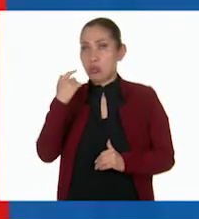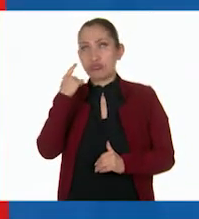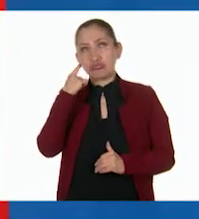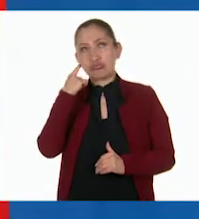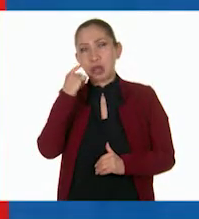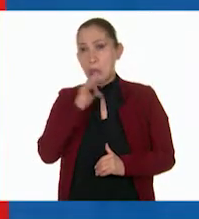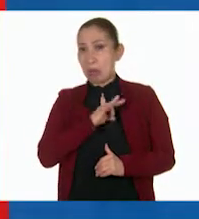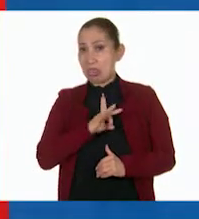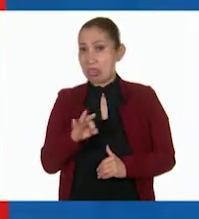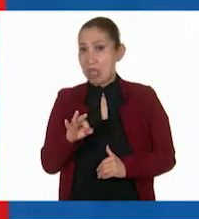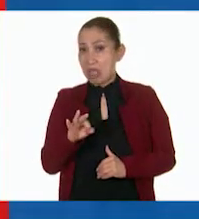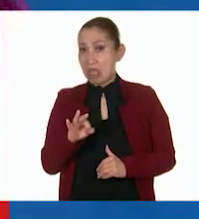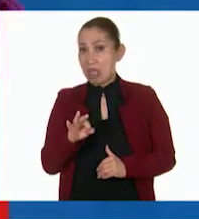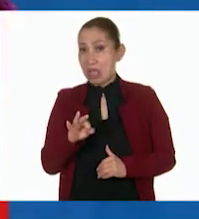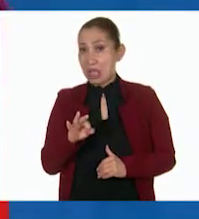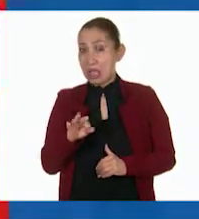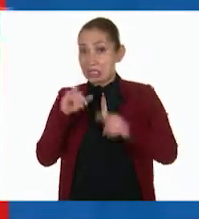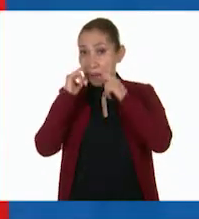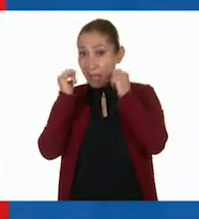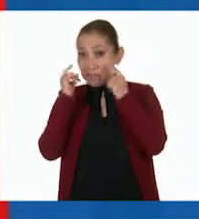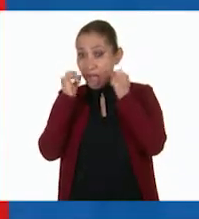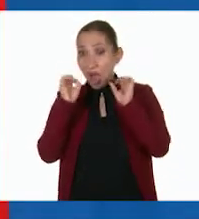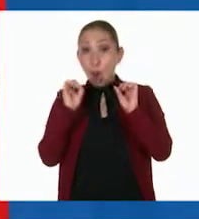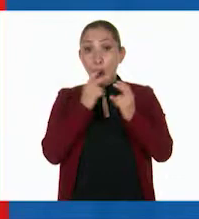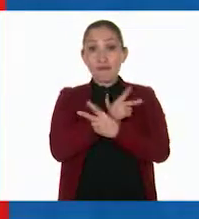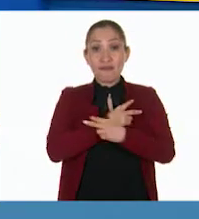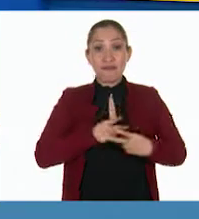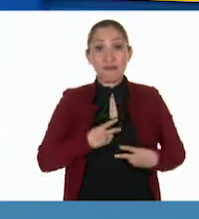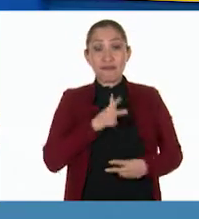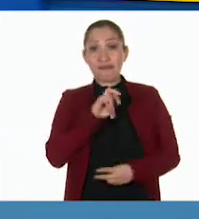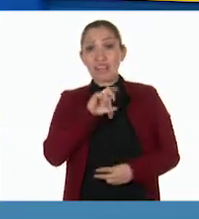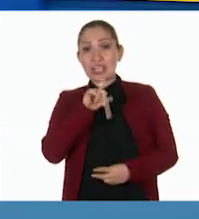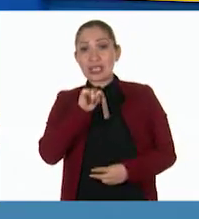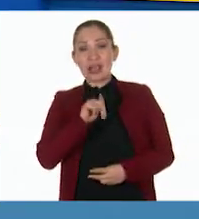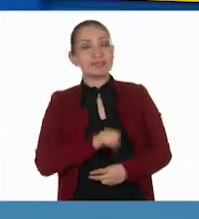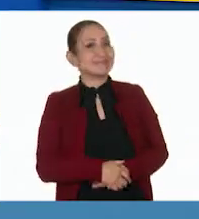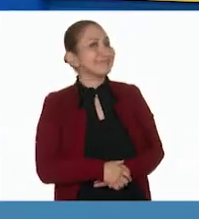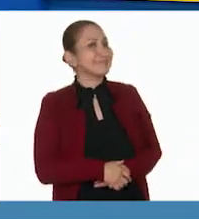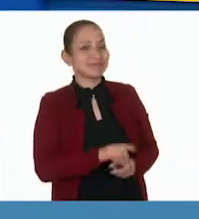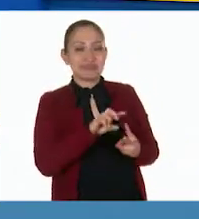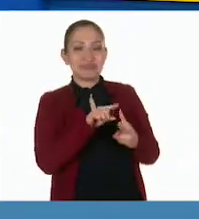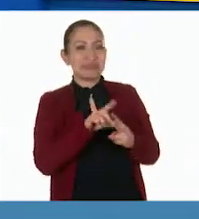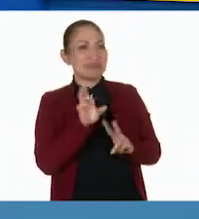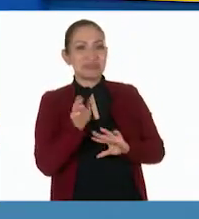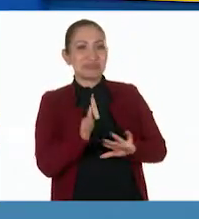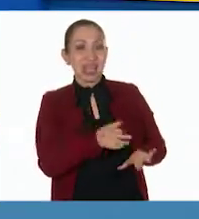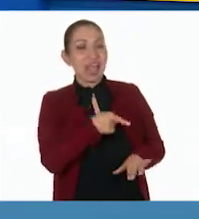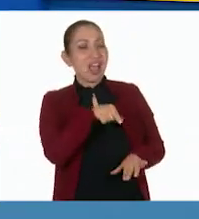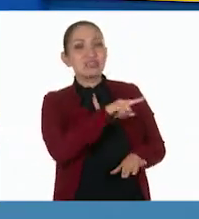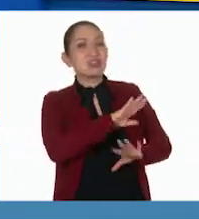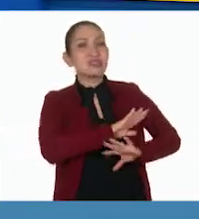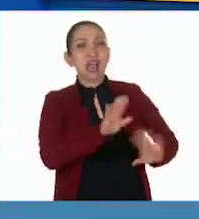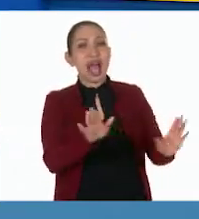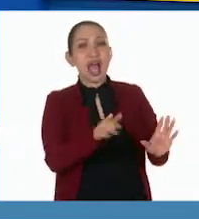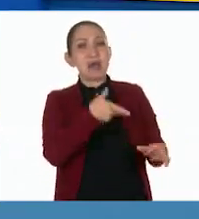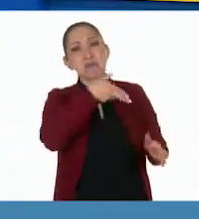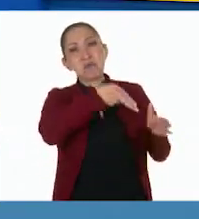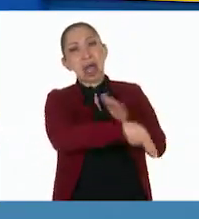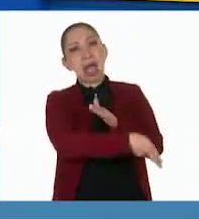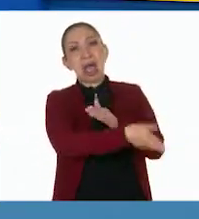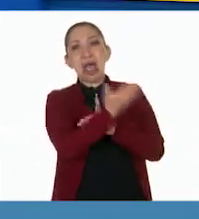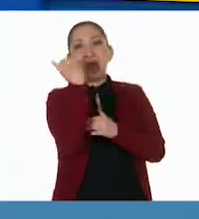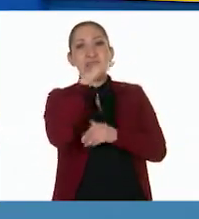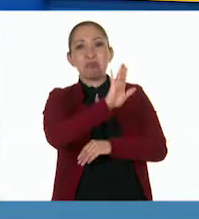me ocurre que podría ser alguien como Emiliano Zapata o Francisco Villa. Pues no, ni uno de otro, porque ellos dos ya los habían matado